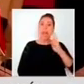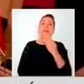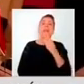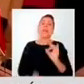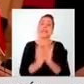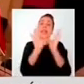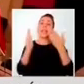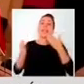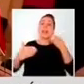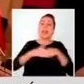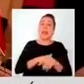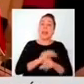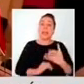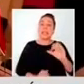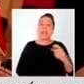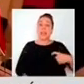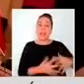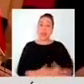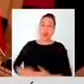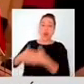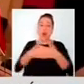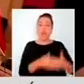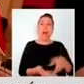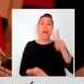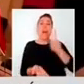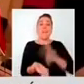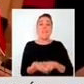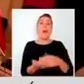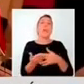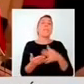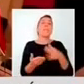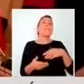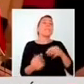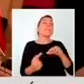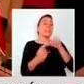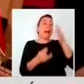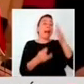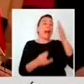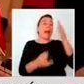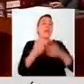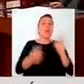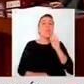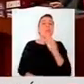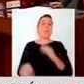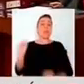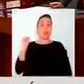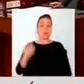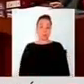la CIA y del gobierno norteamericano. La verdad es el mayor enemigo de la mentira y también del comunismo. Gracias, presidenta.